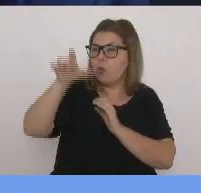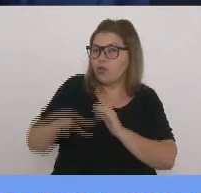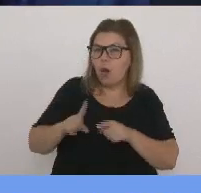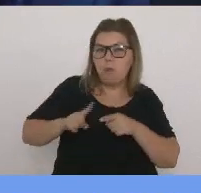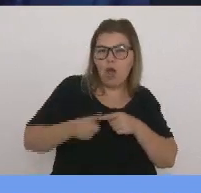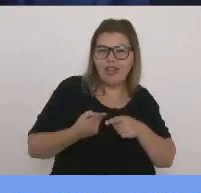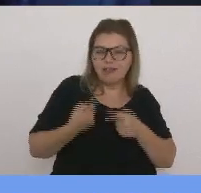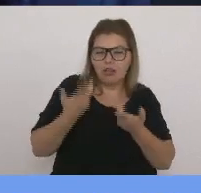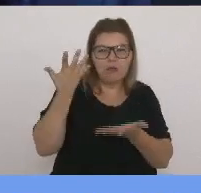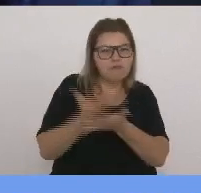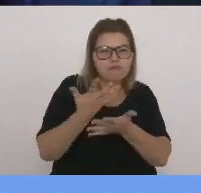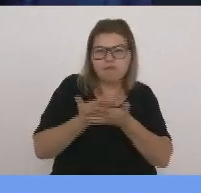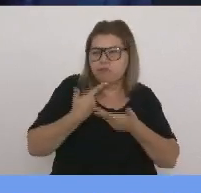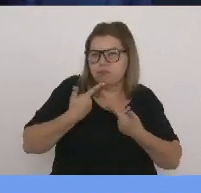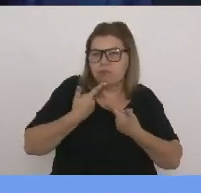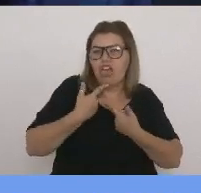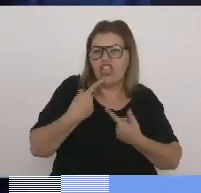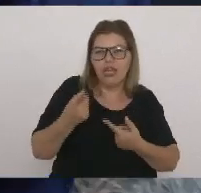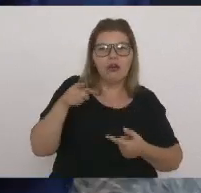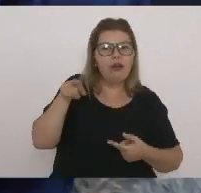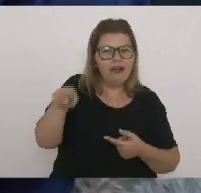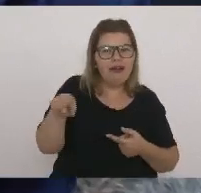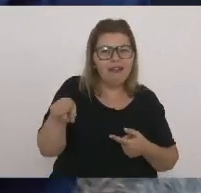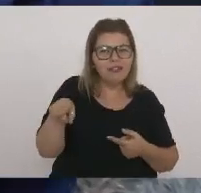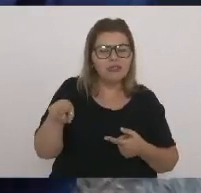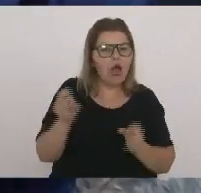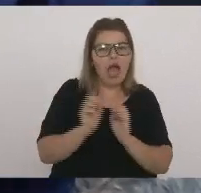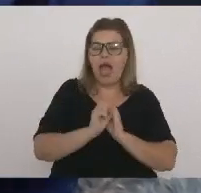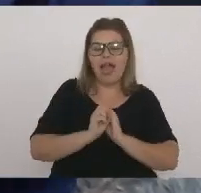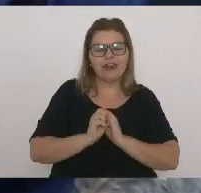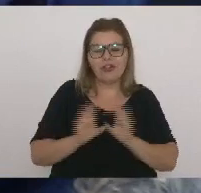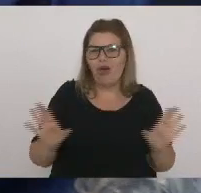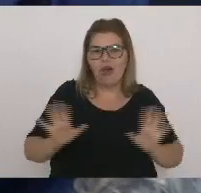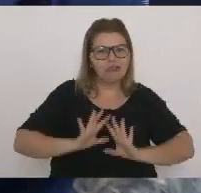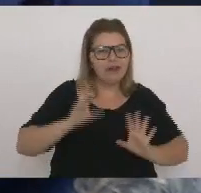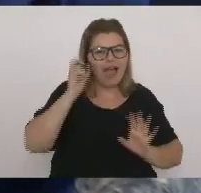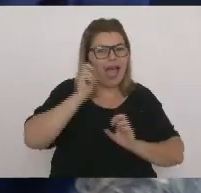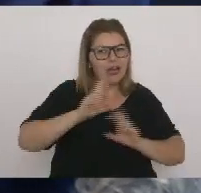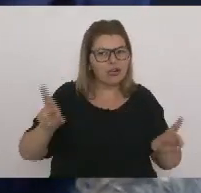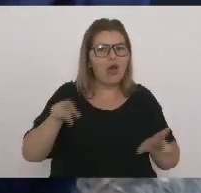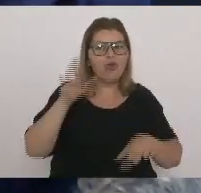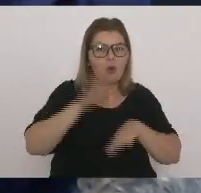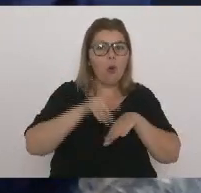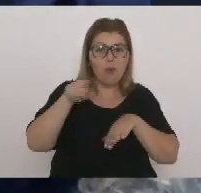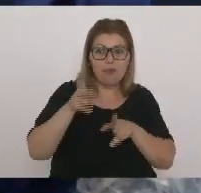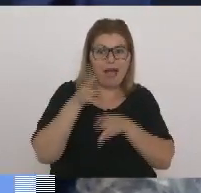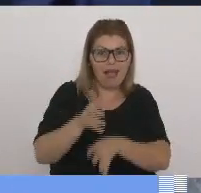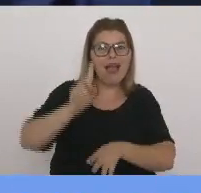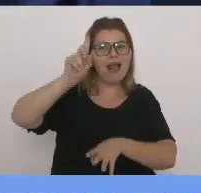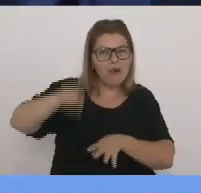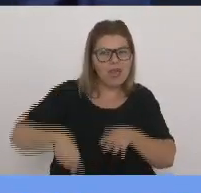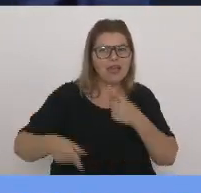decir públicamente que se estaba cometiendo un grave error que nos haría retroceder en vez de avanzar hacia el